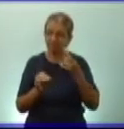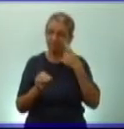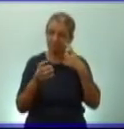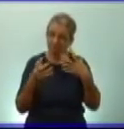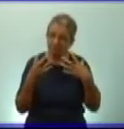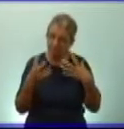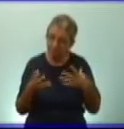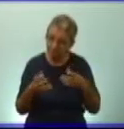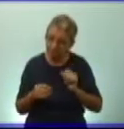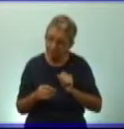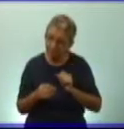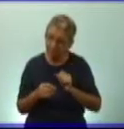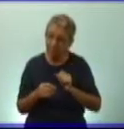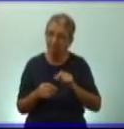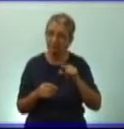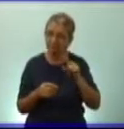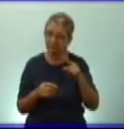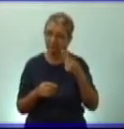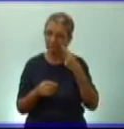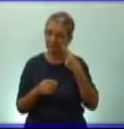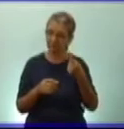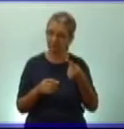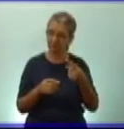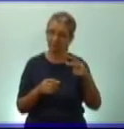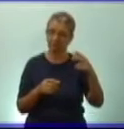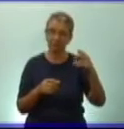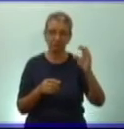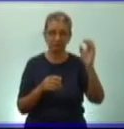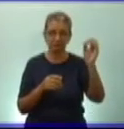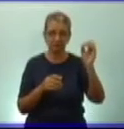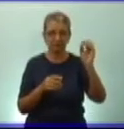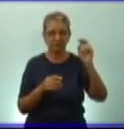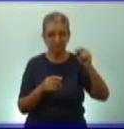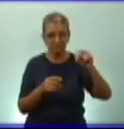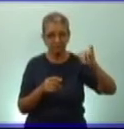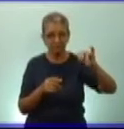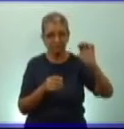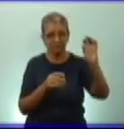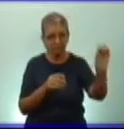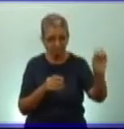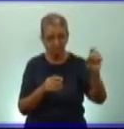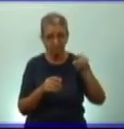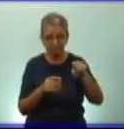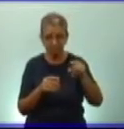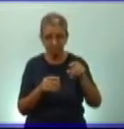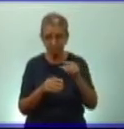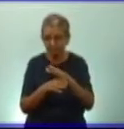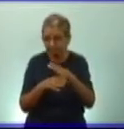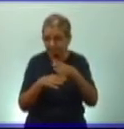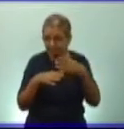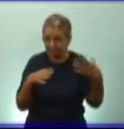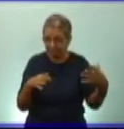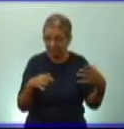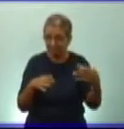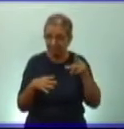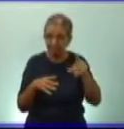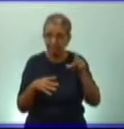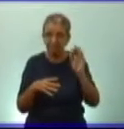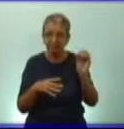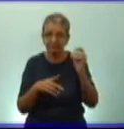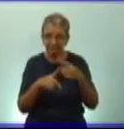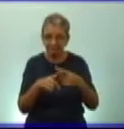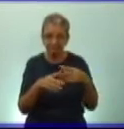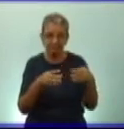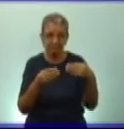el dióxido de nitrógeno específicamente del que estamos hablando, pero ocurre así con la mayoría de los óxidos no metálicos que son